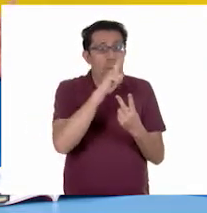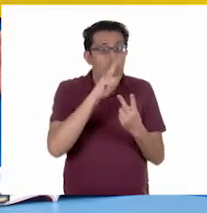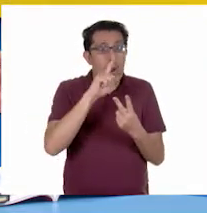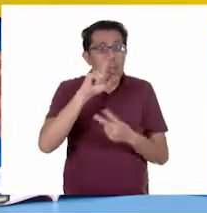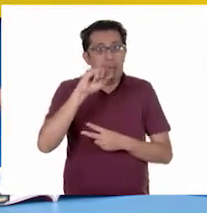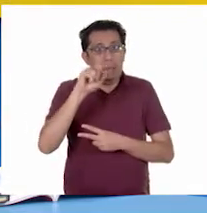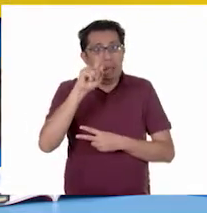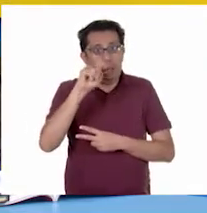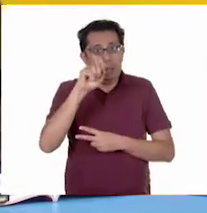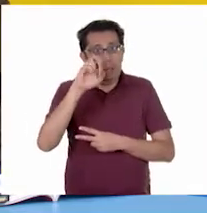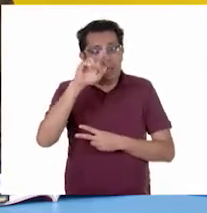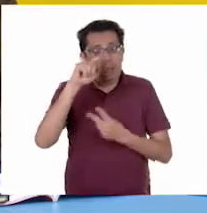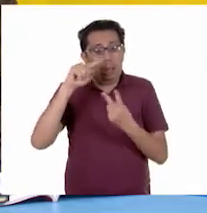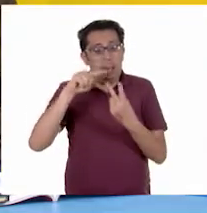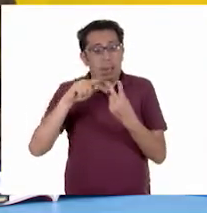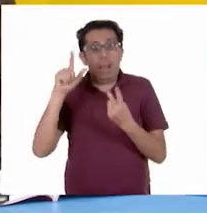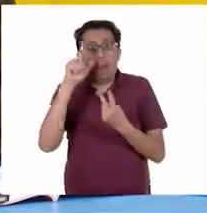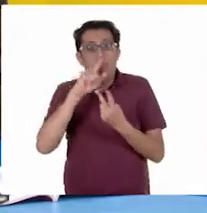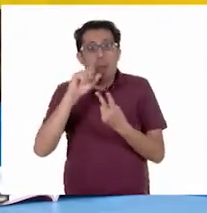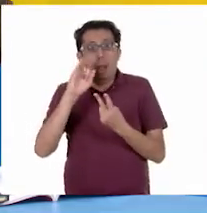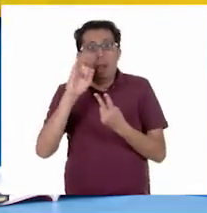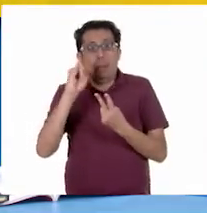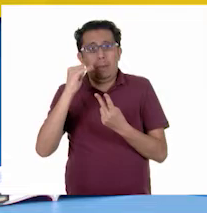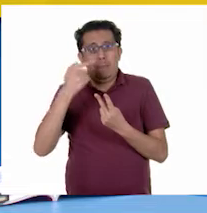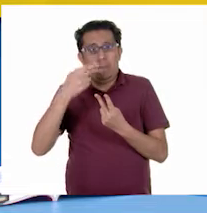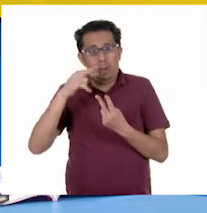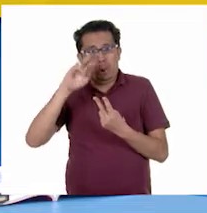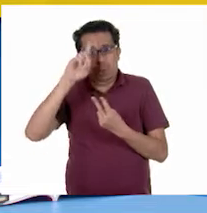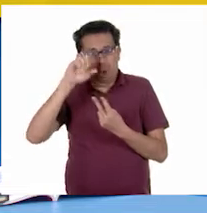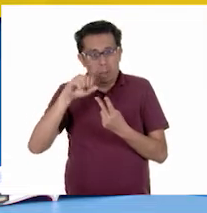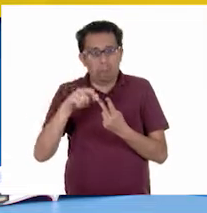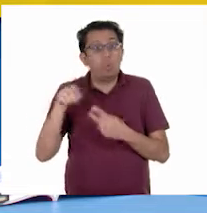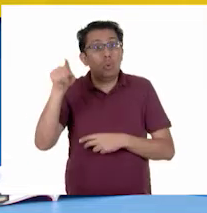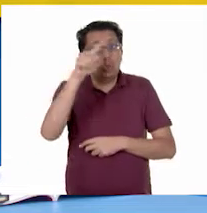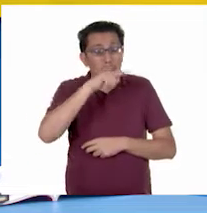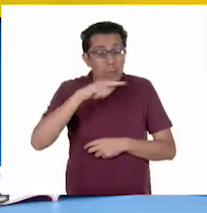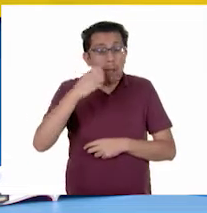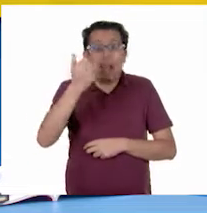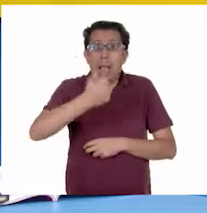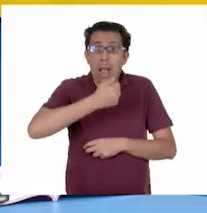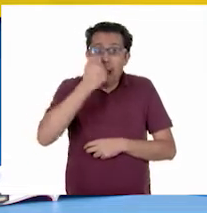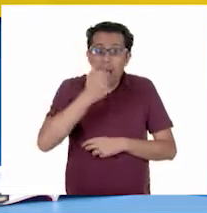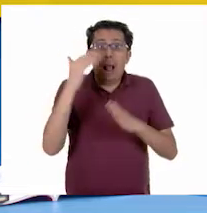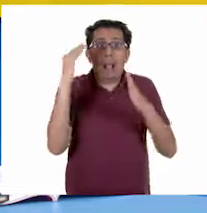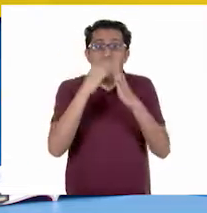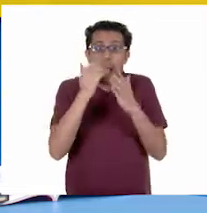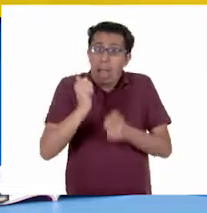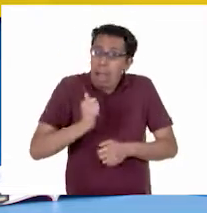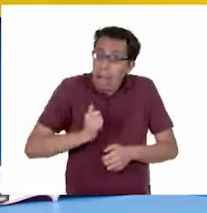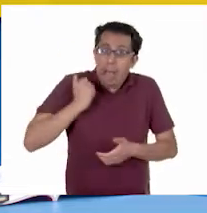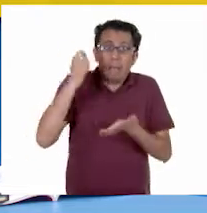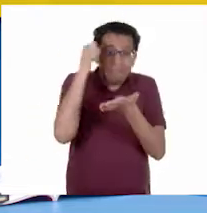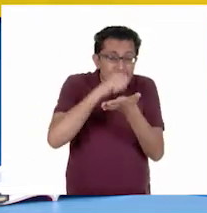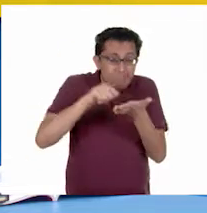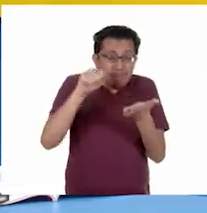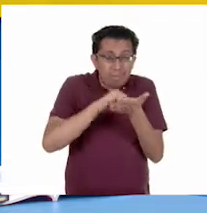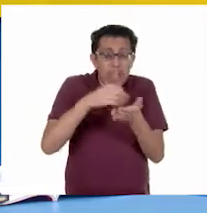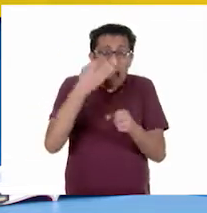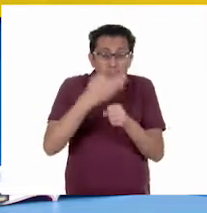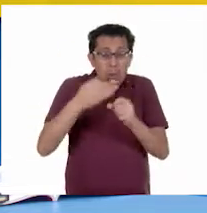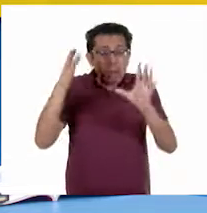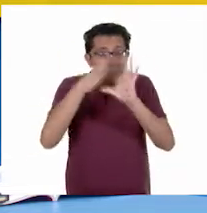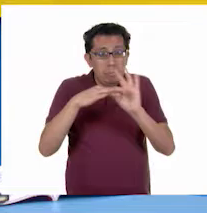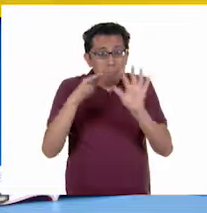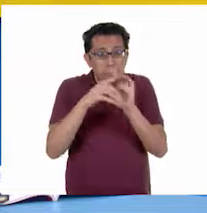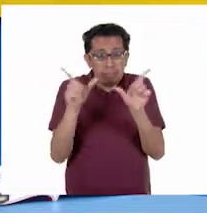parece? Claro, Pues vamos profesor. por partes. Estudiantes en casa, vayan tomando nota. Vamos a hacer un resumen sobre lo trabajado